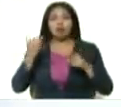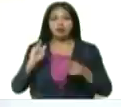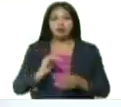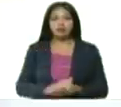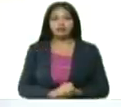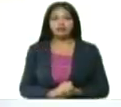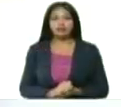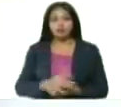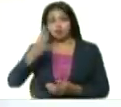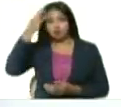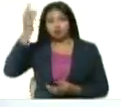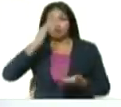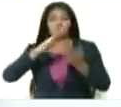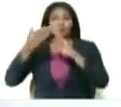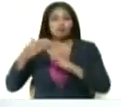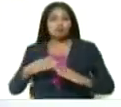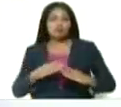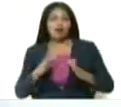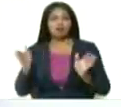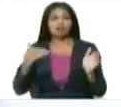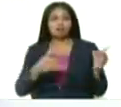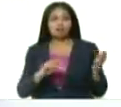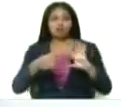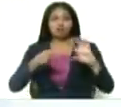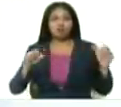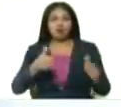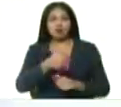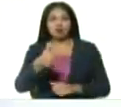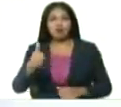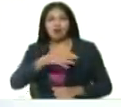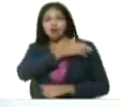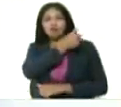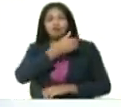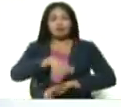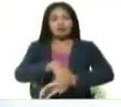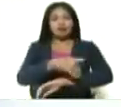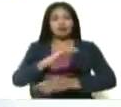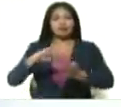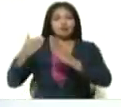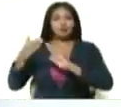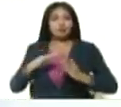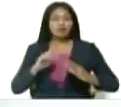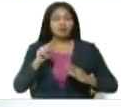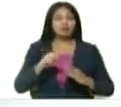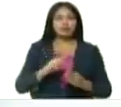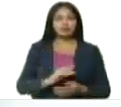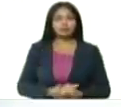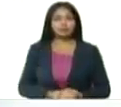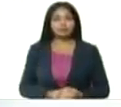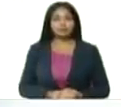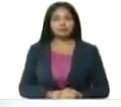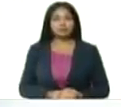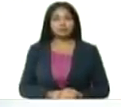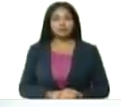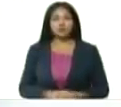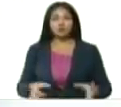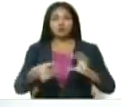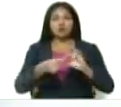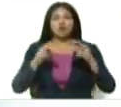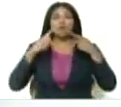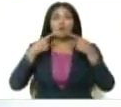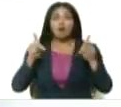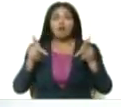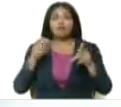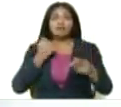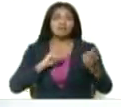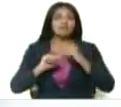los consejos comunales, a los CLAP, a los jefes y jefas de calle y de comunidad de las VCH, a las unidades populares de